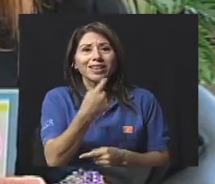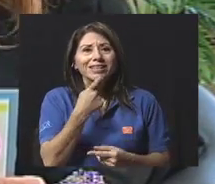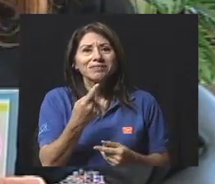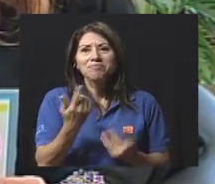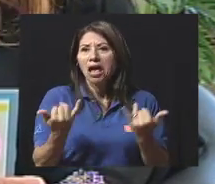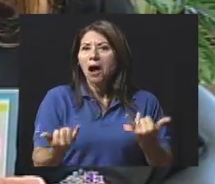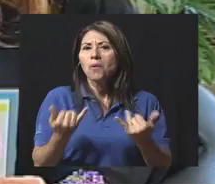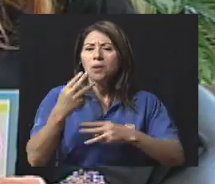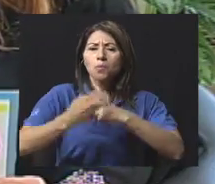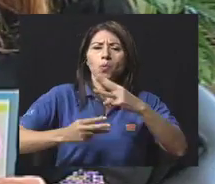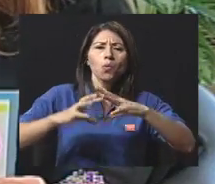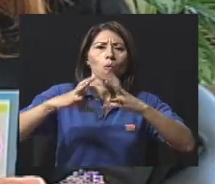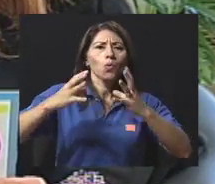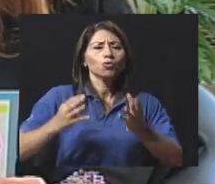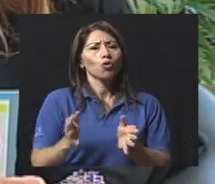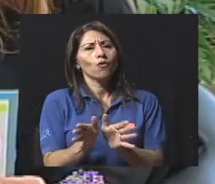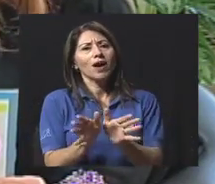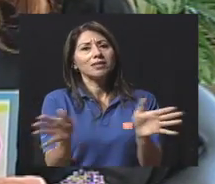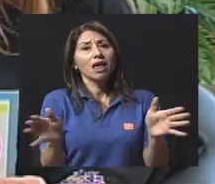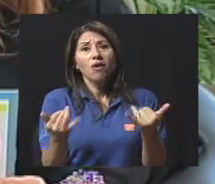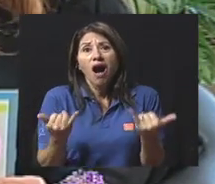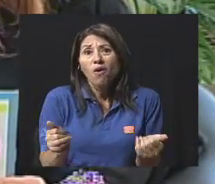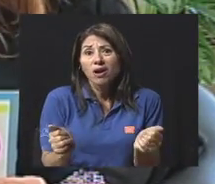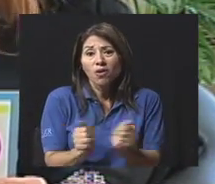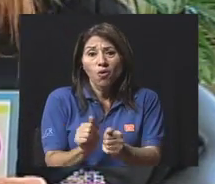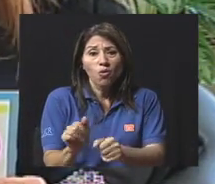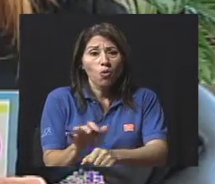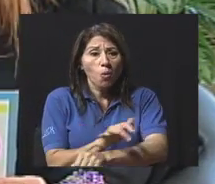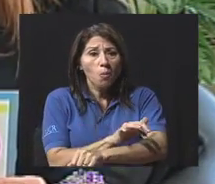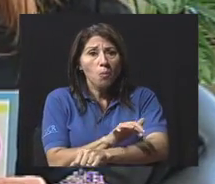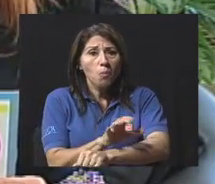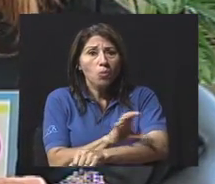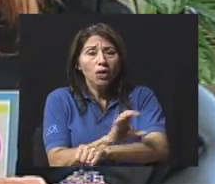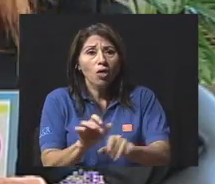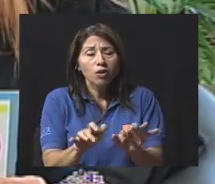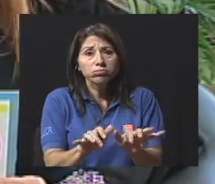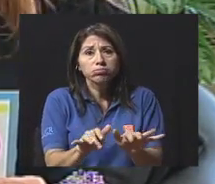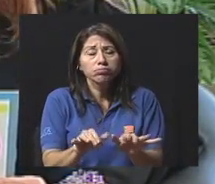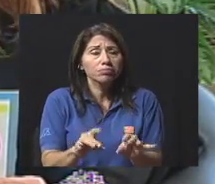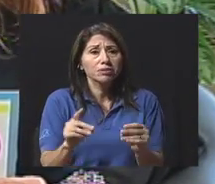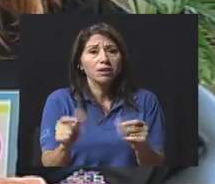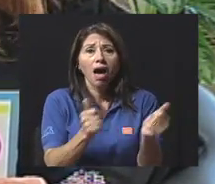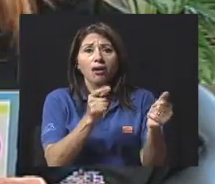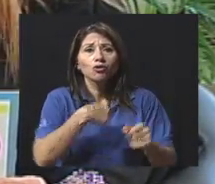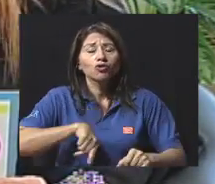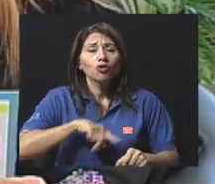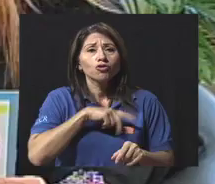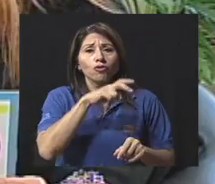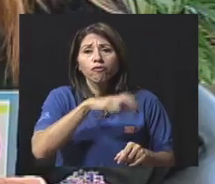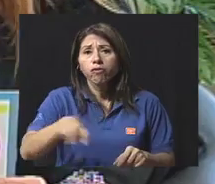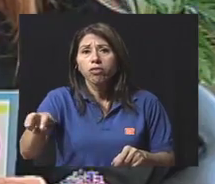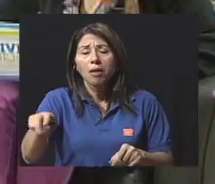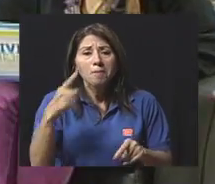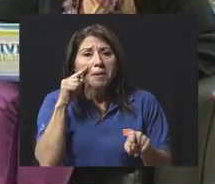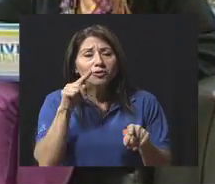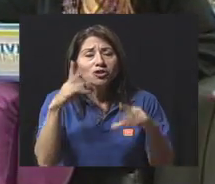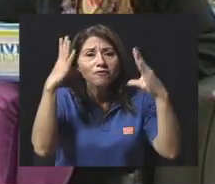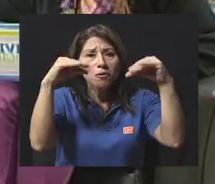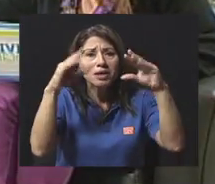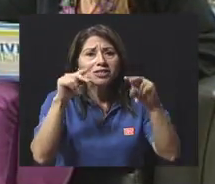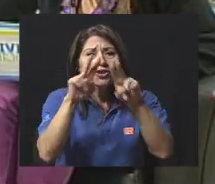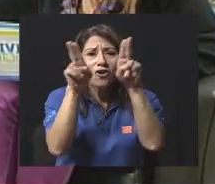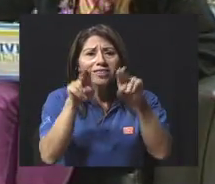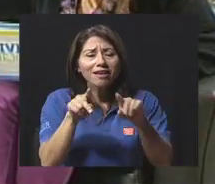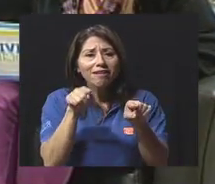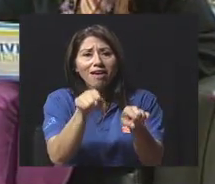globalizados ahora también con un solo clic nos desplazamos la información está ahí pero muchas veces esa información no es tan veraz y sería